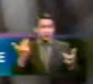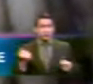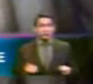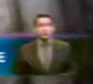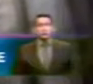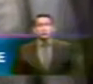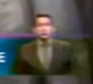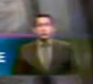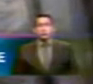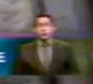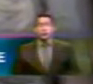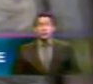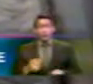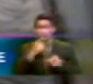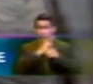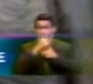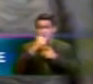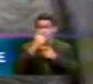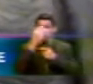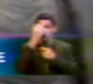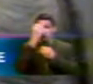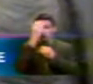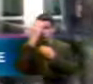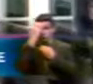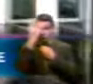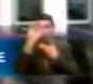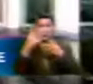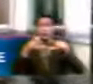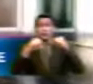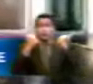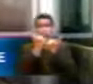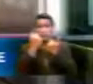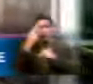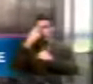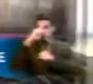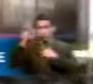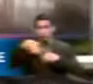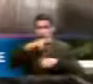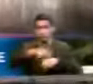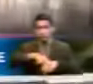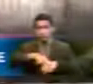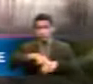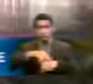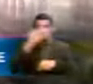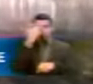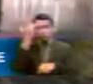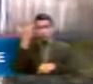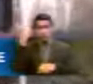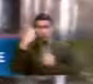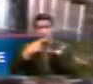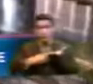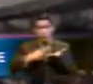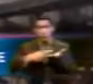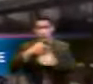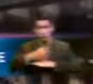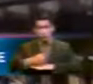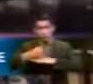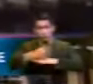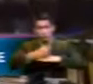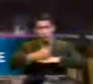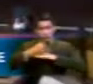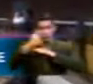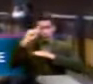cargo. Esta información se generó en la Asamblea Nacional y fue ratificada luego de una reunión de autoridades de